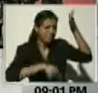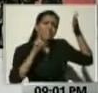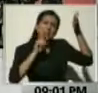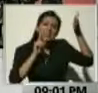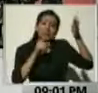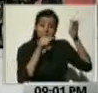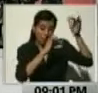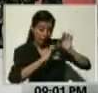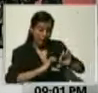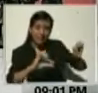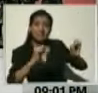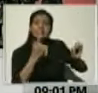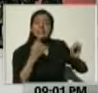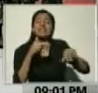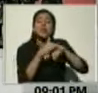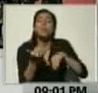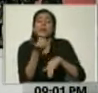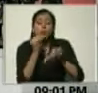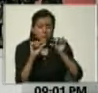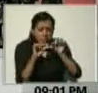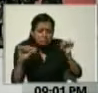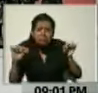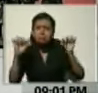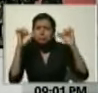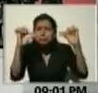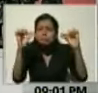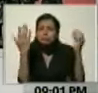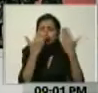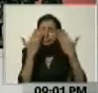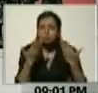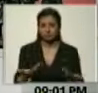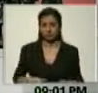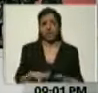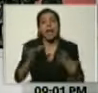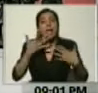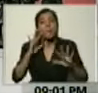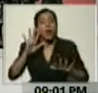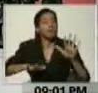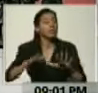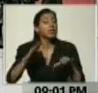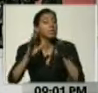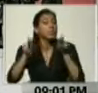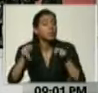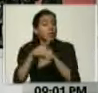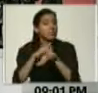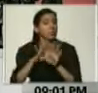Cuando piden disculpas, ¿no? Cuando piden disculpas. Si es que llega el caso de pedir disculpas.